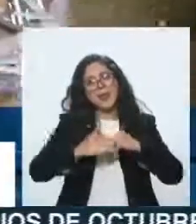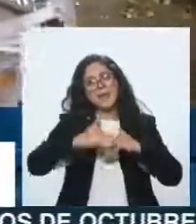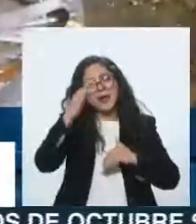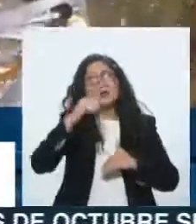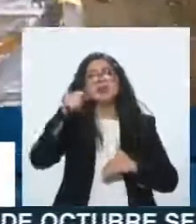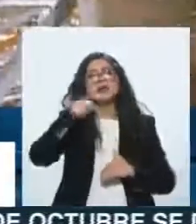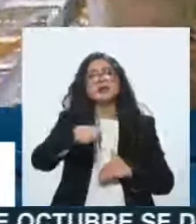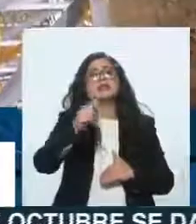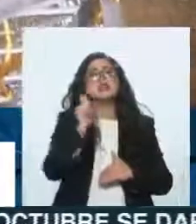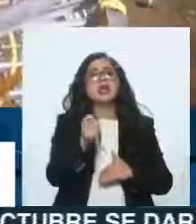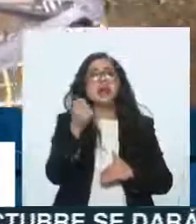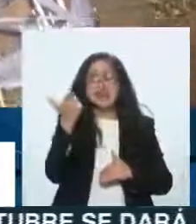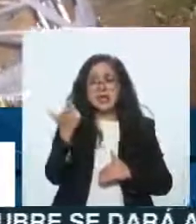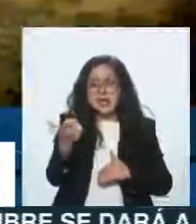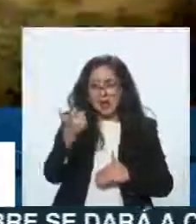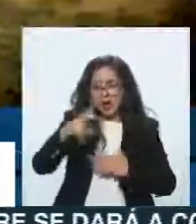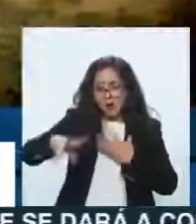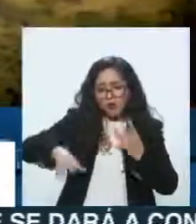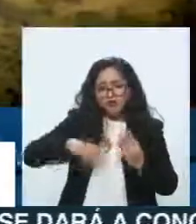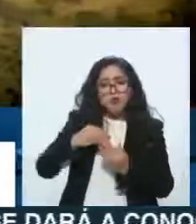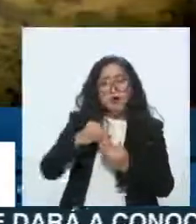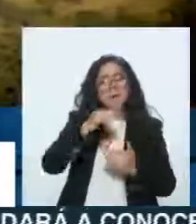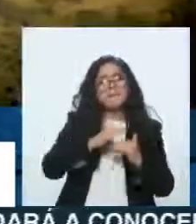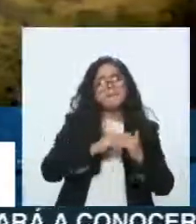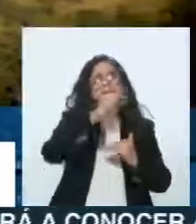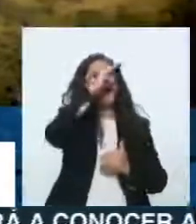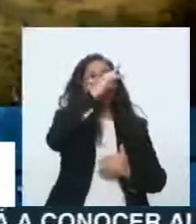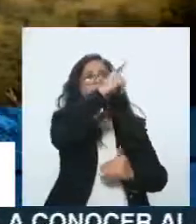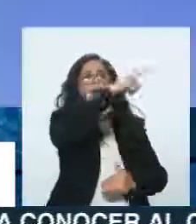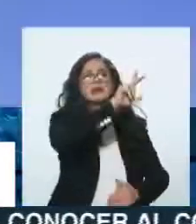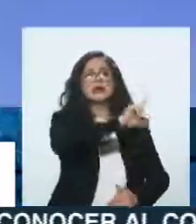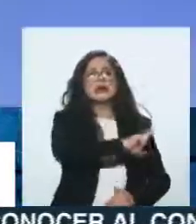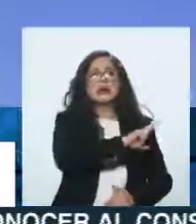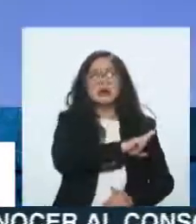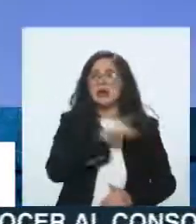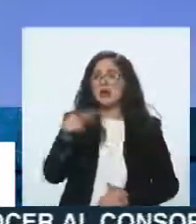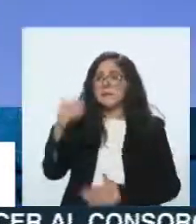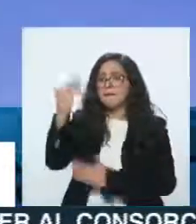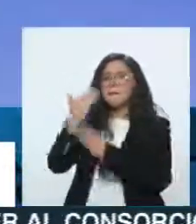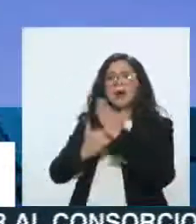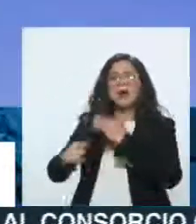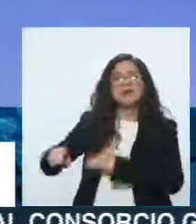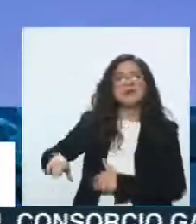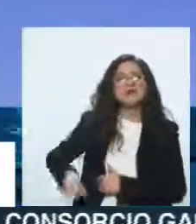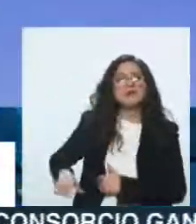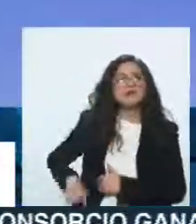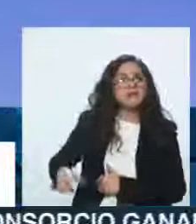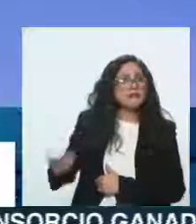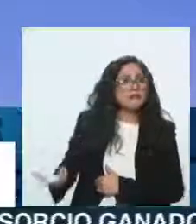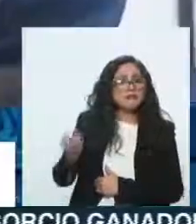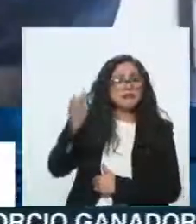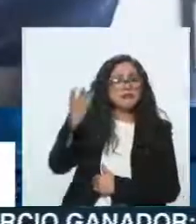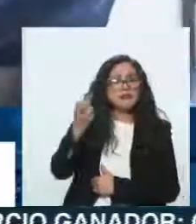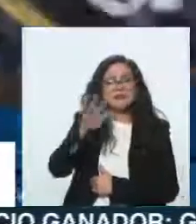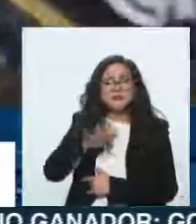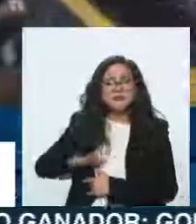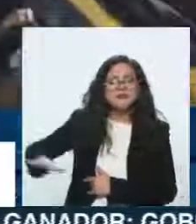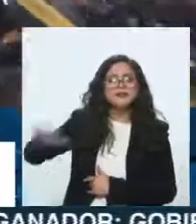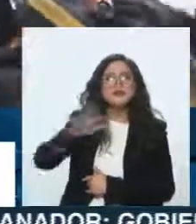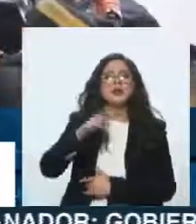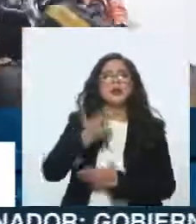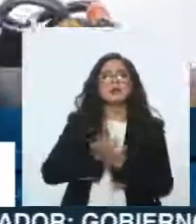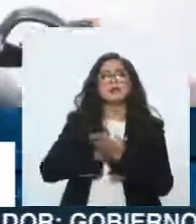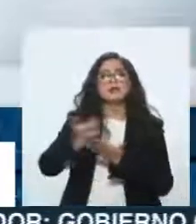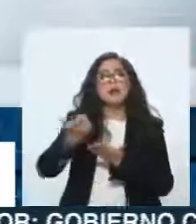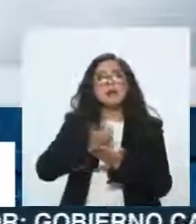privatizando las ganancias en este caso y trasladando las pérdidas o los costos de la transmisión, que finalmente lo tiene, a la sociedad. Es algo que está pagando,